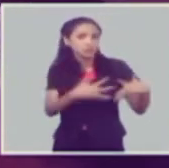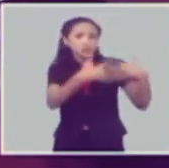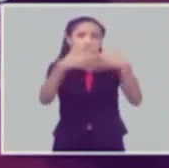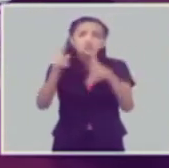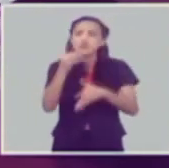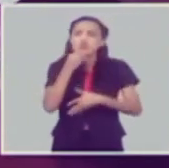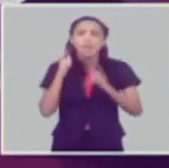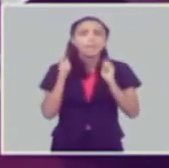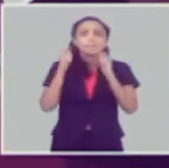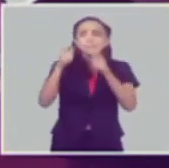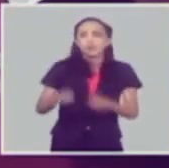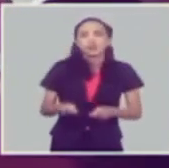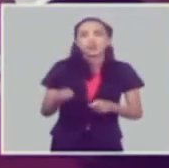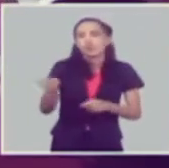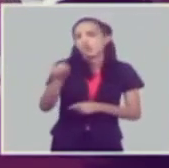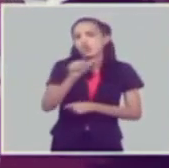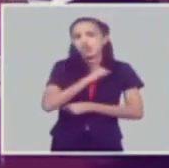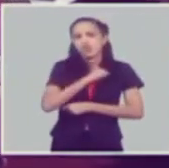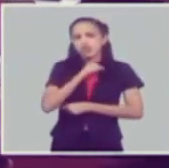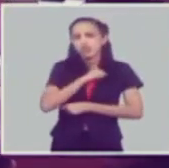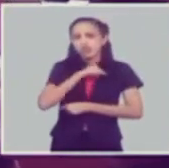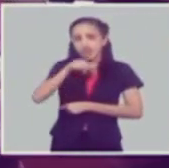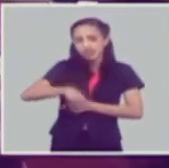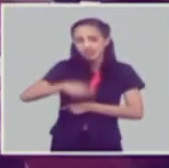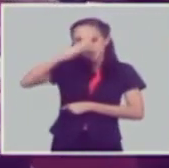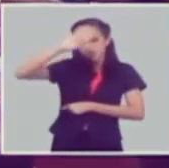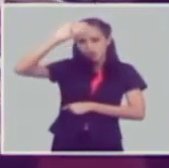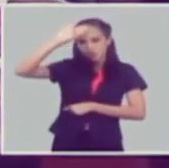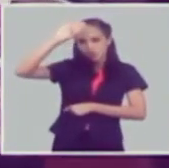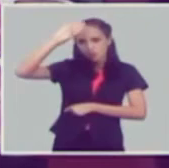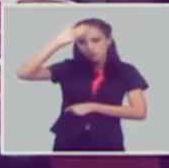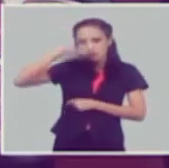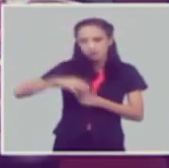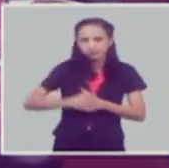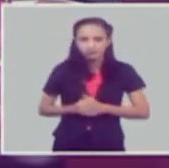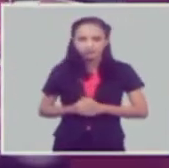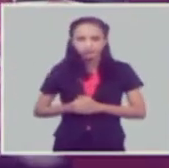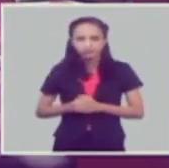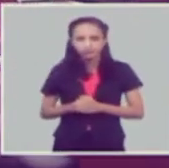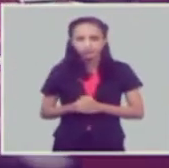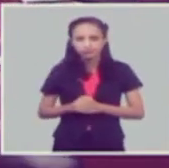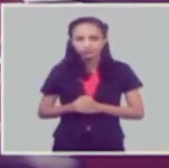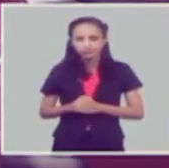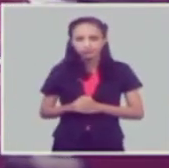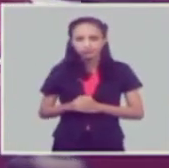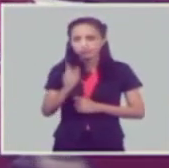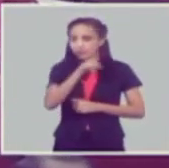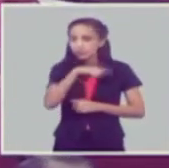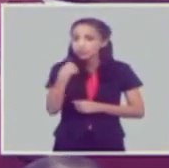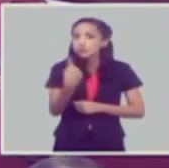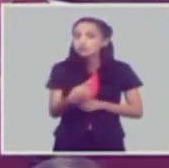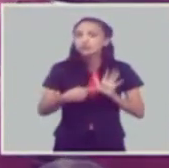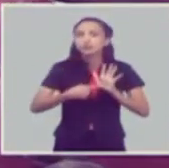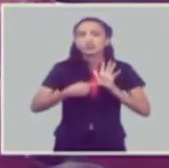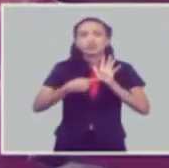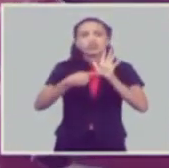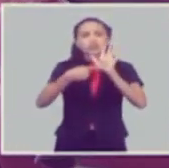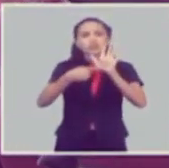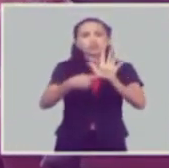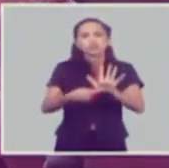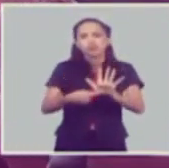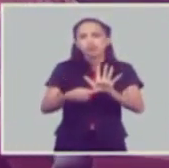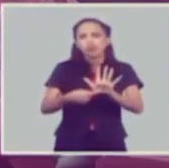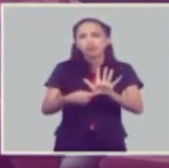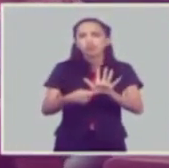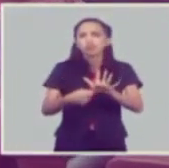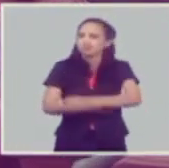imponer por la fuerza su voluntad en esta tierra y sobre este pueblo. Hemos demostrado una singular capacidad